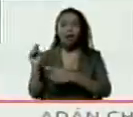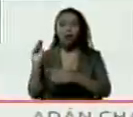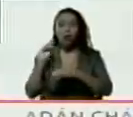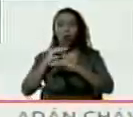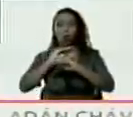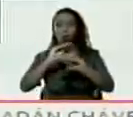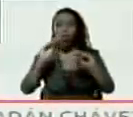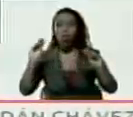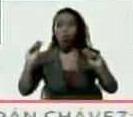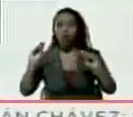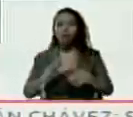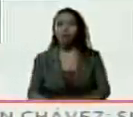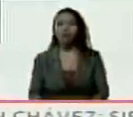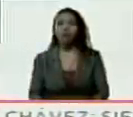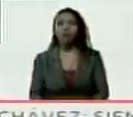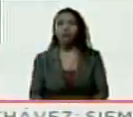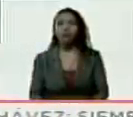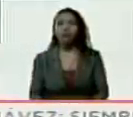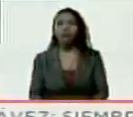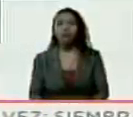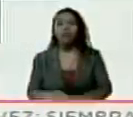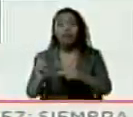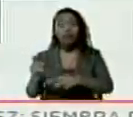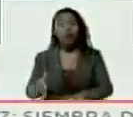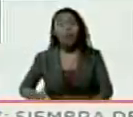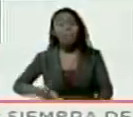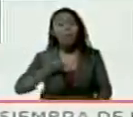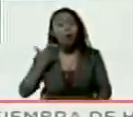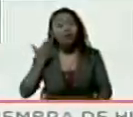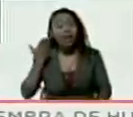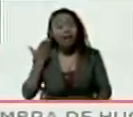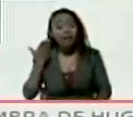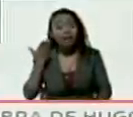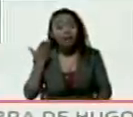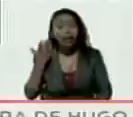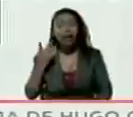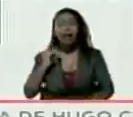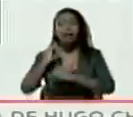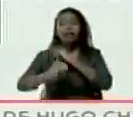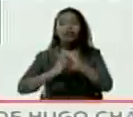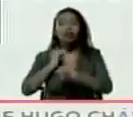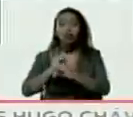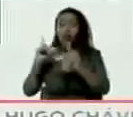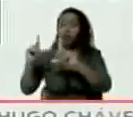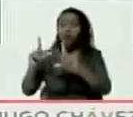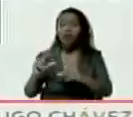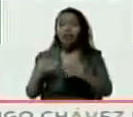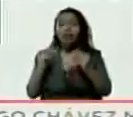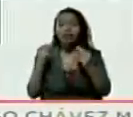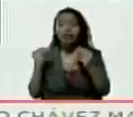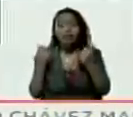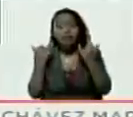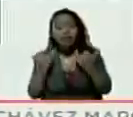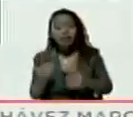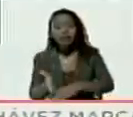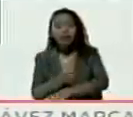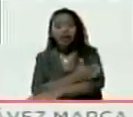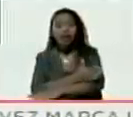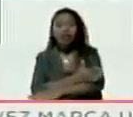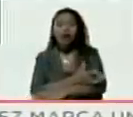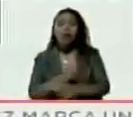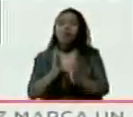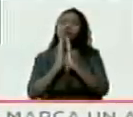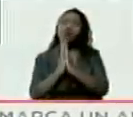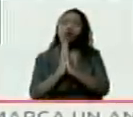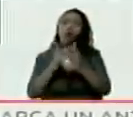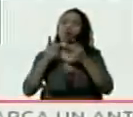convocando. Por eso es muy importante que las agencias internacionales actúen rápido y, por favor,